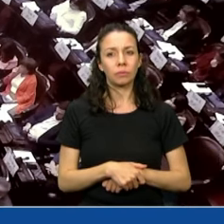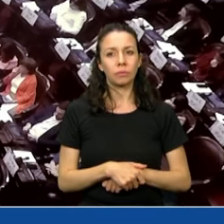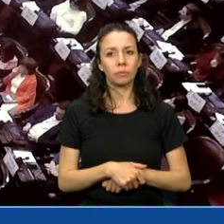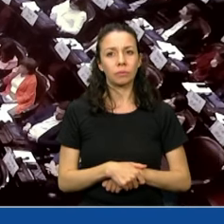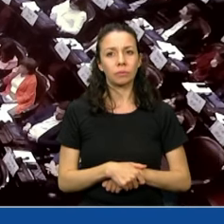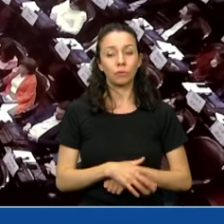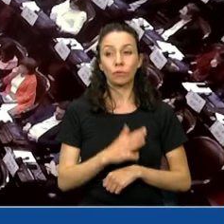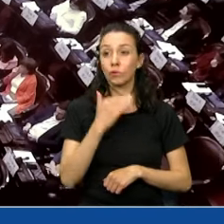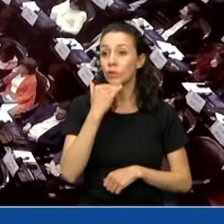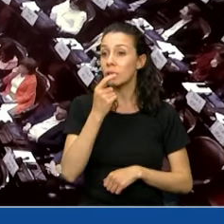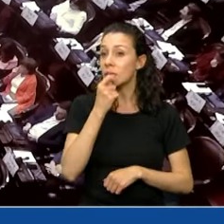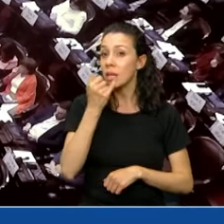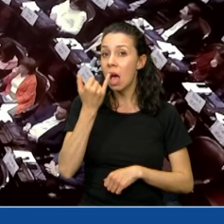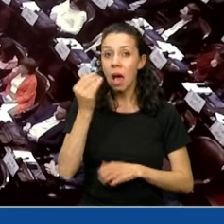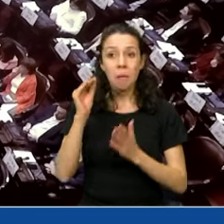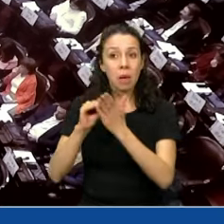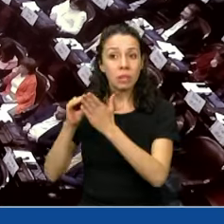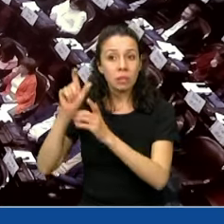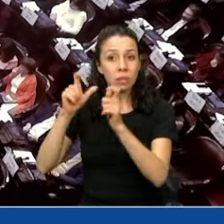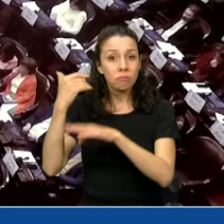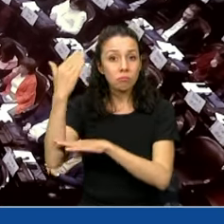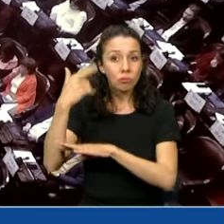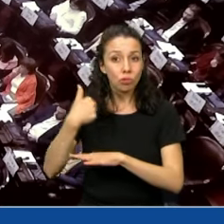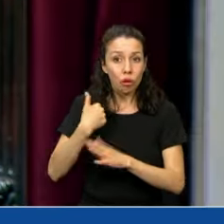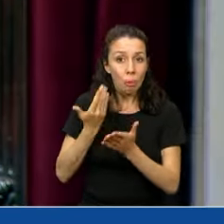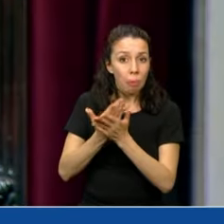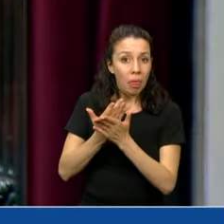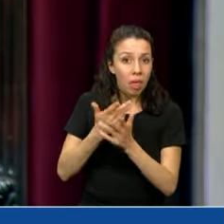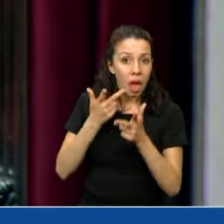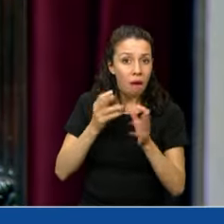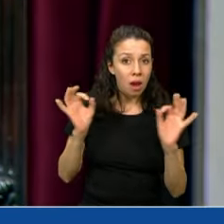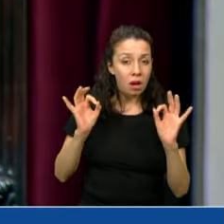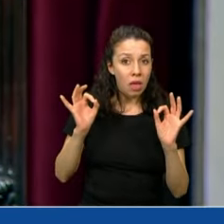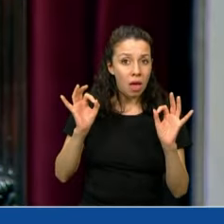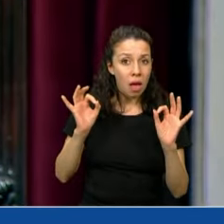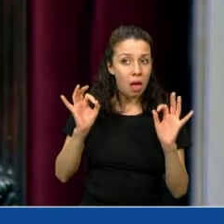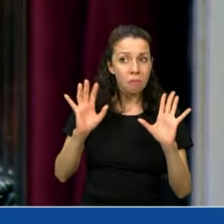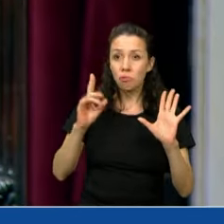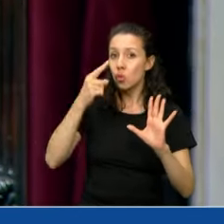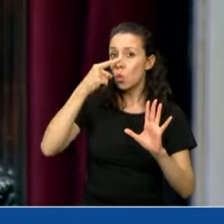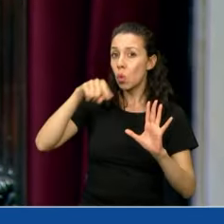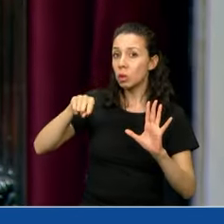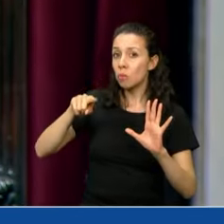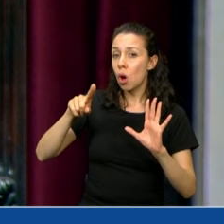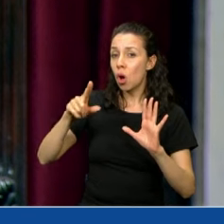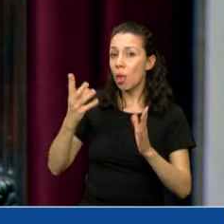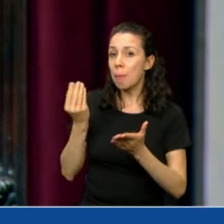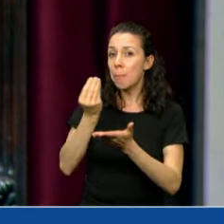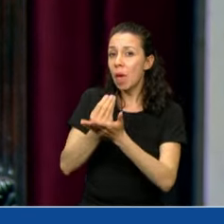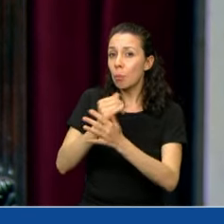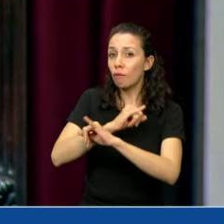no sé si hay más oradores presidenta No pedí la palabra no es el último orador como miembro